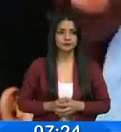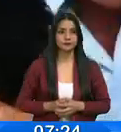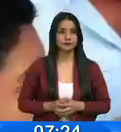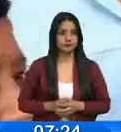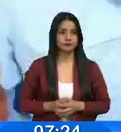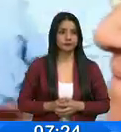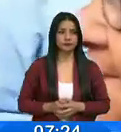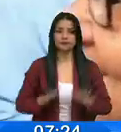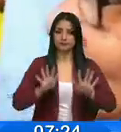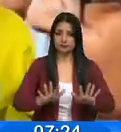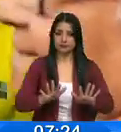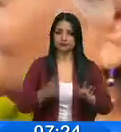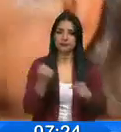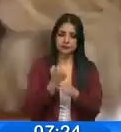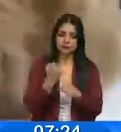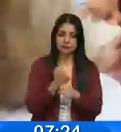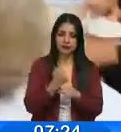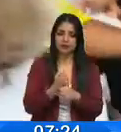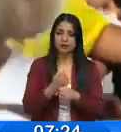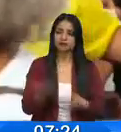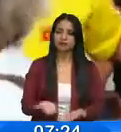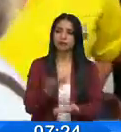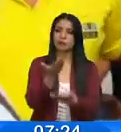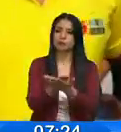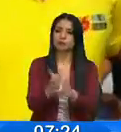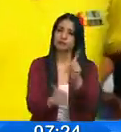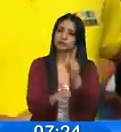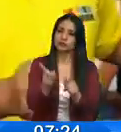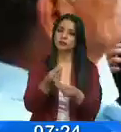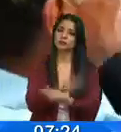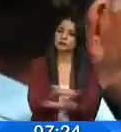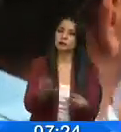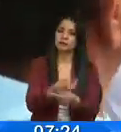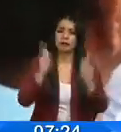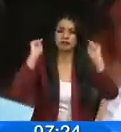afina el trabajo para entregar así las propuestas a los ciudadanos